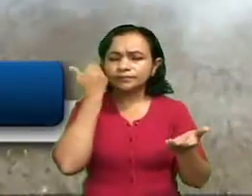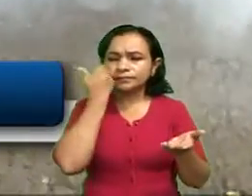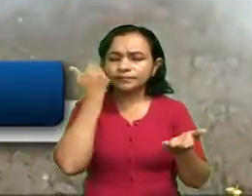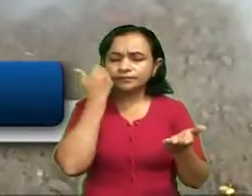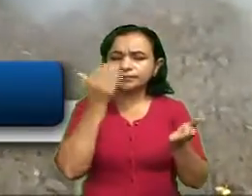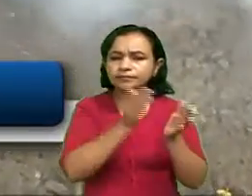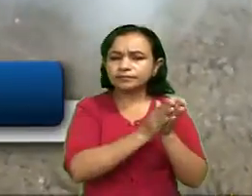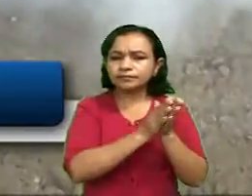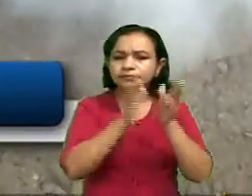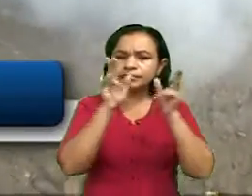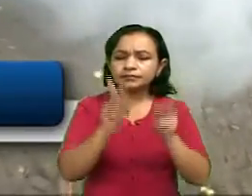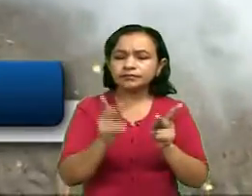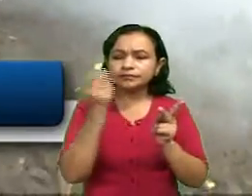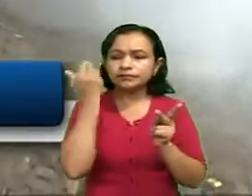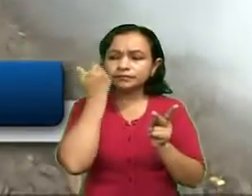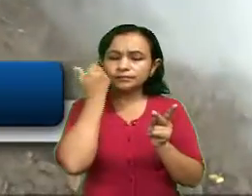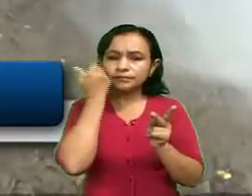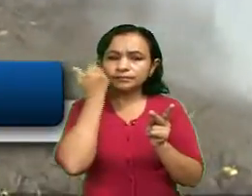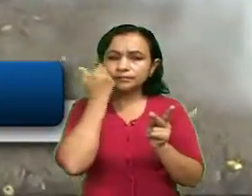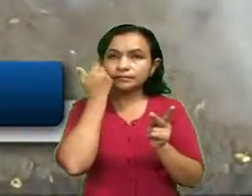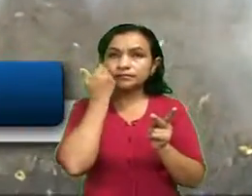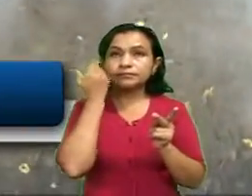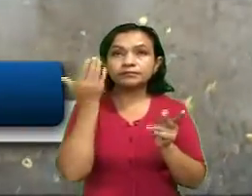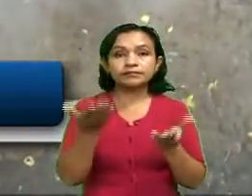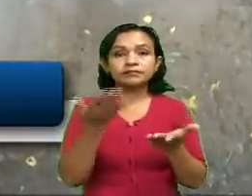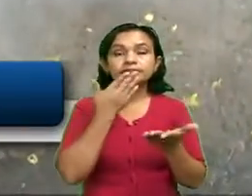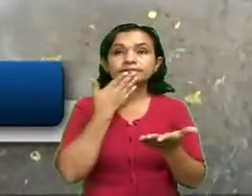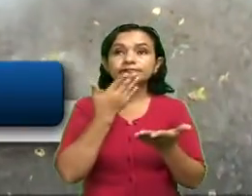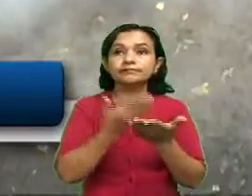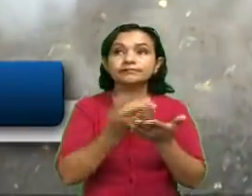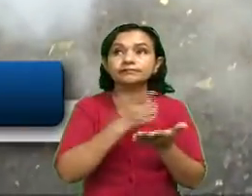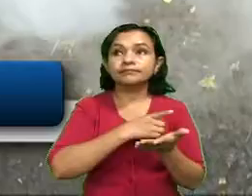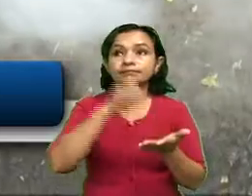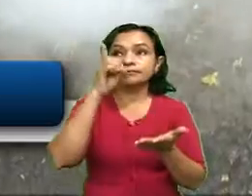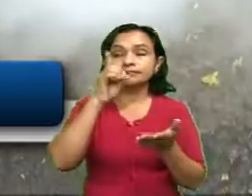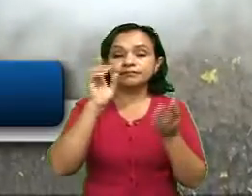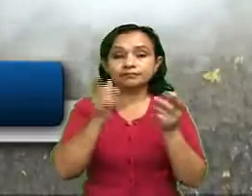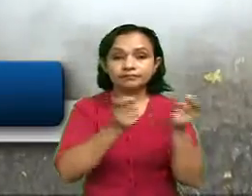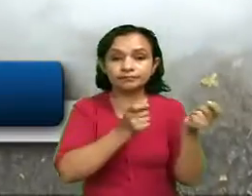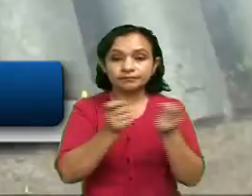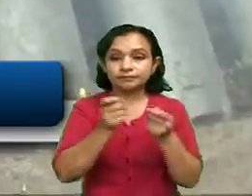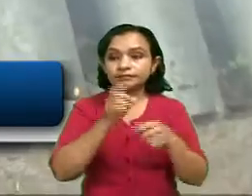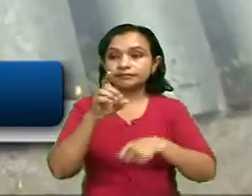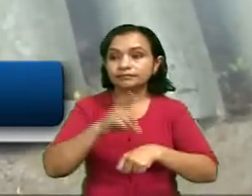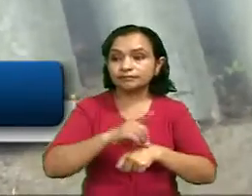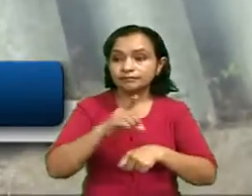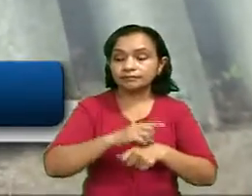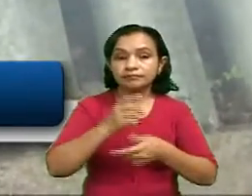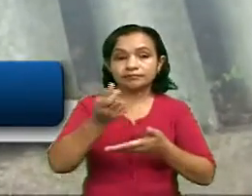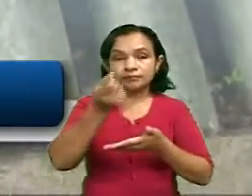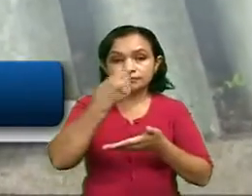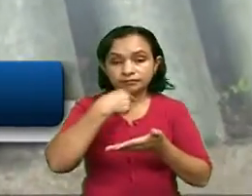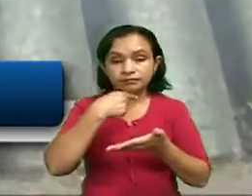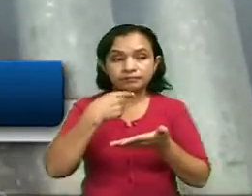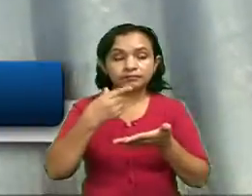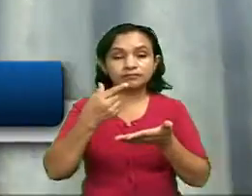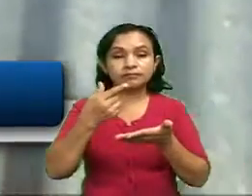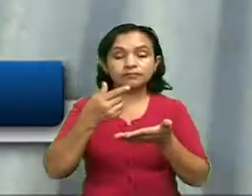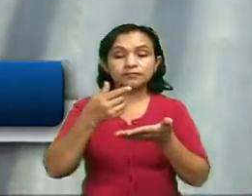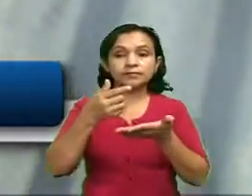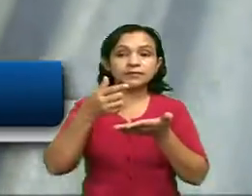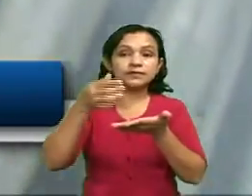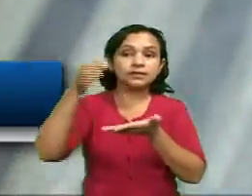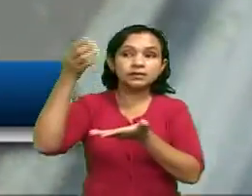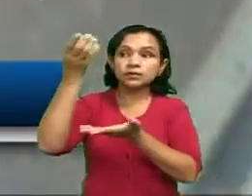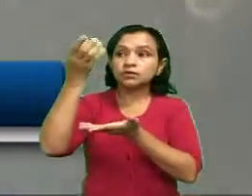En el caso de una persona cuando, gracias a Dios, tiene el control de los médicos, se le está dando su suero,